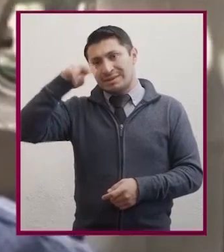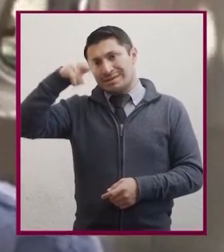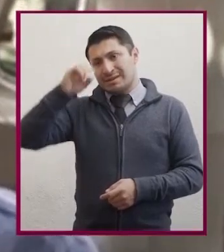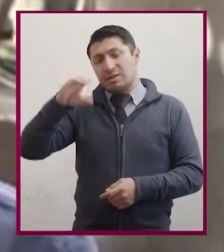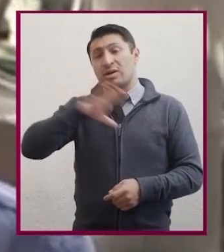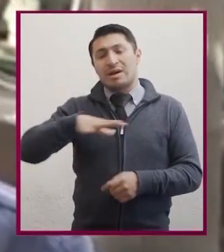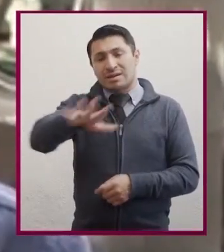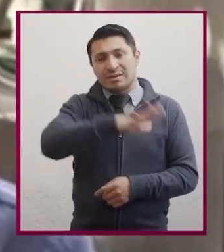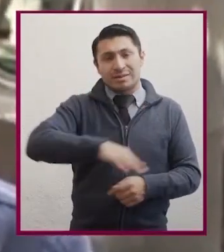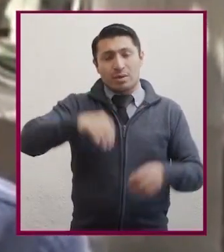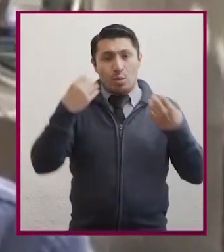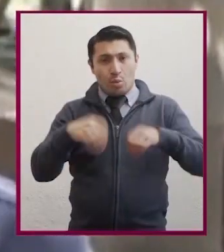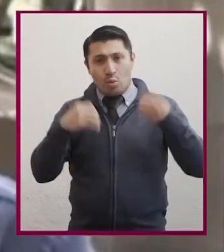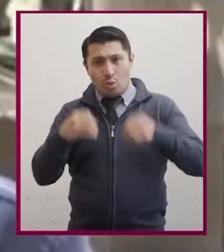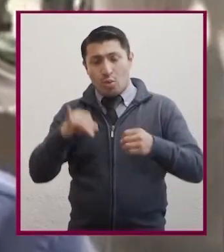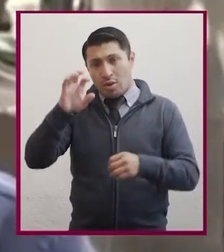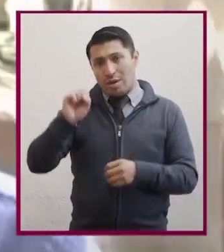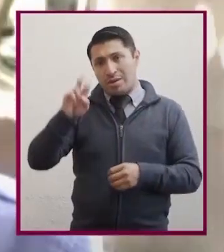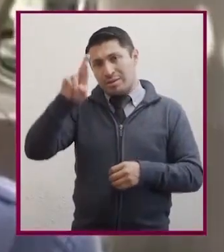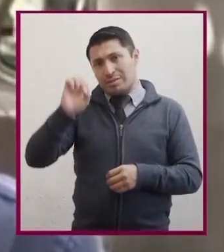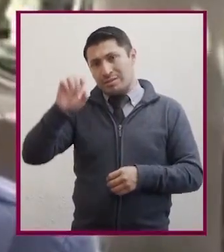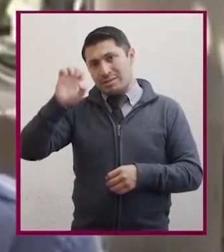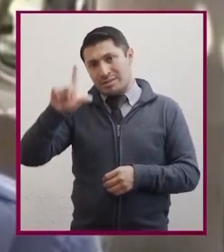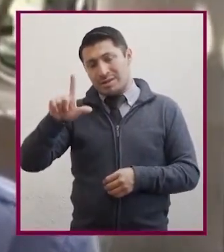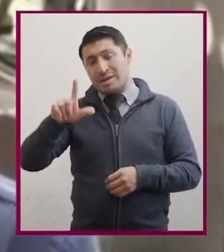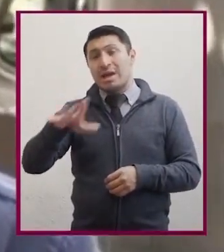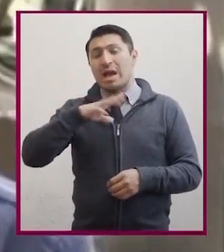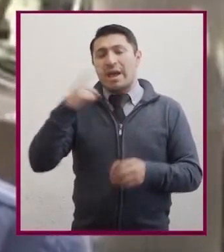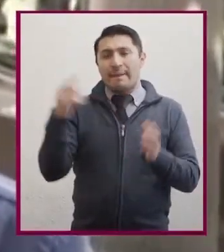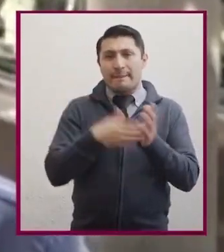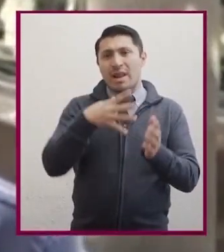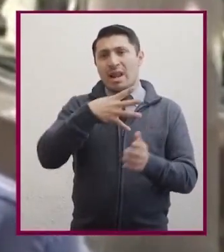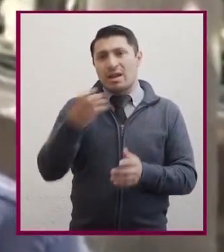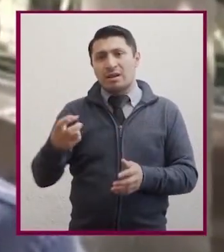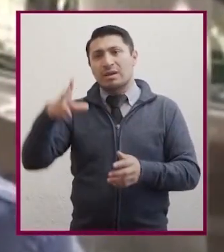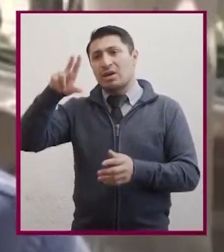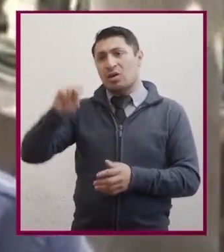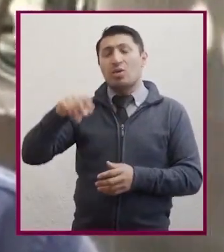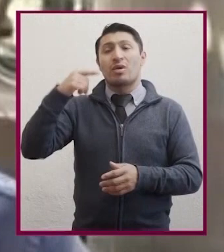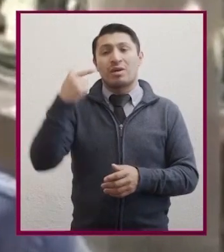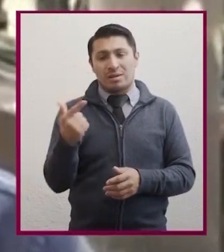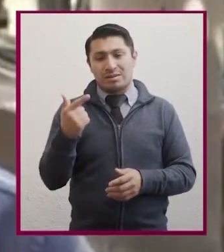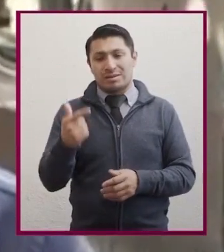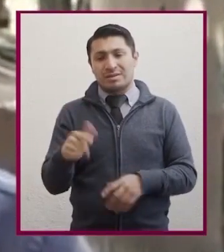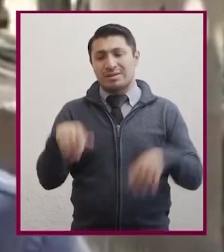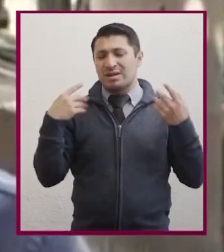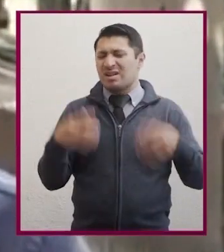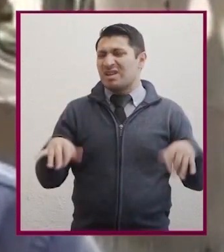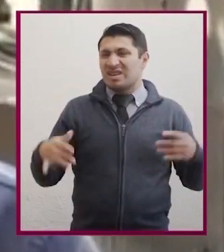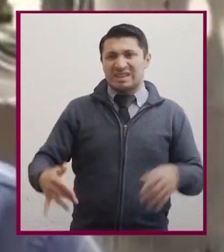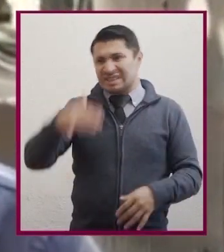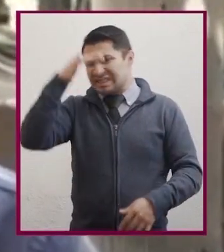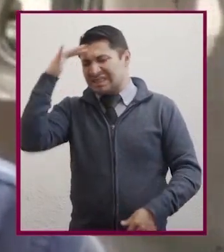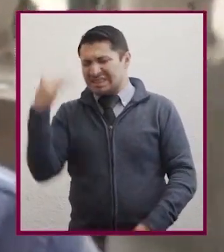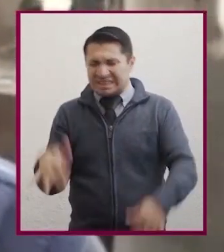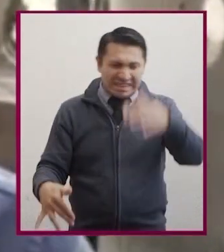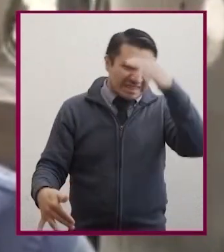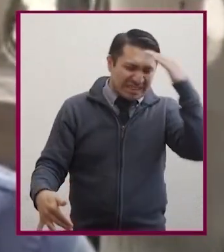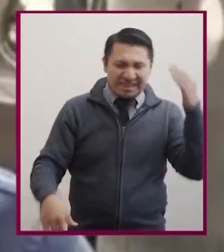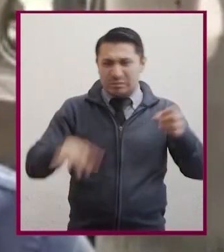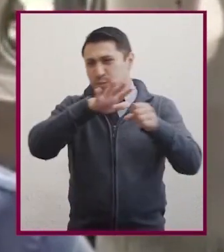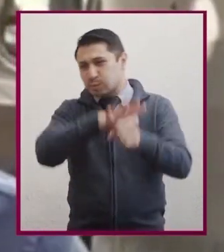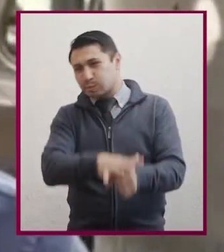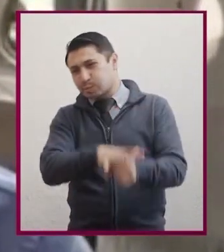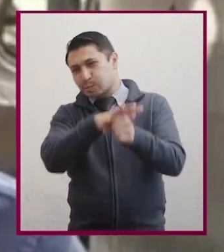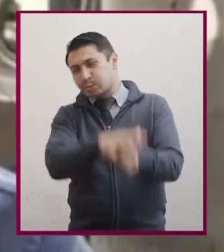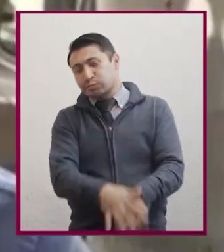los territorios ocupados por Israel en 1987, hartos de la opresión que